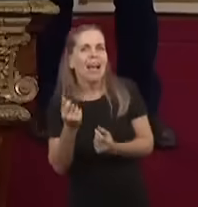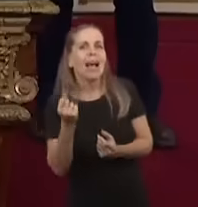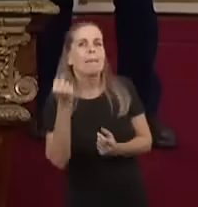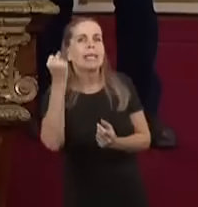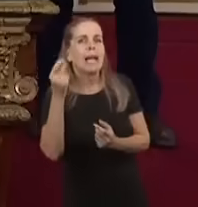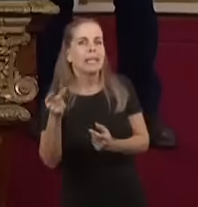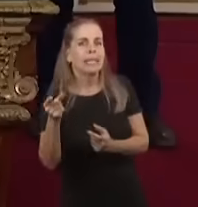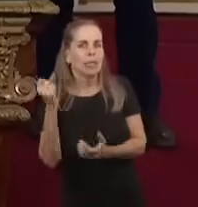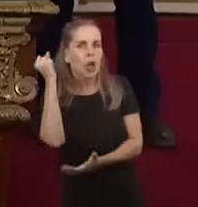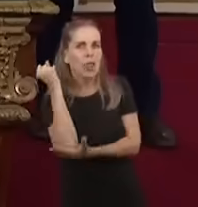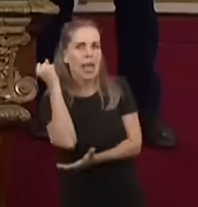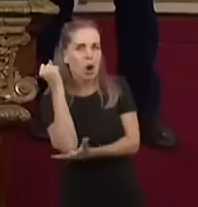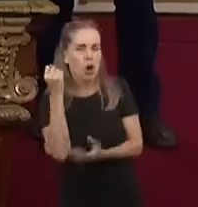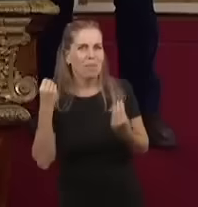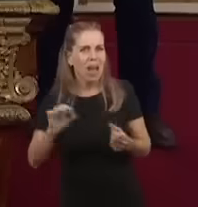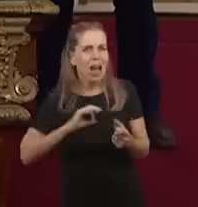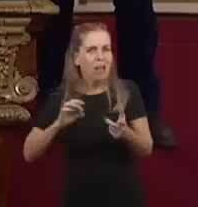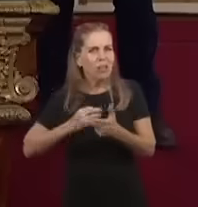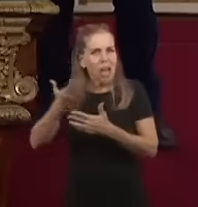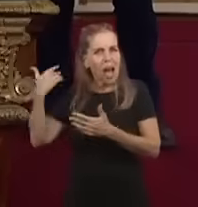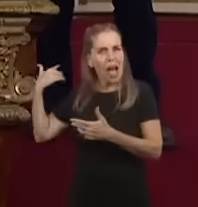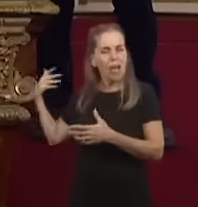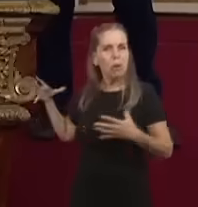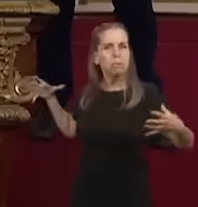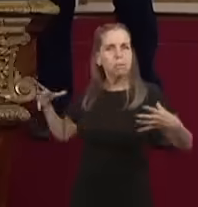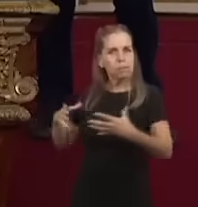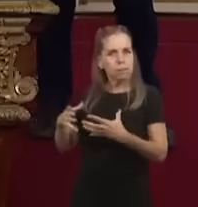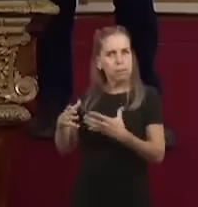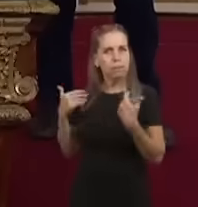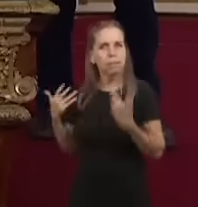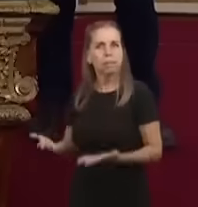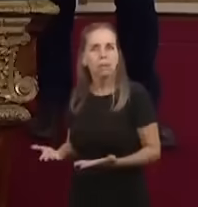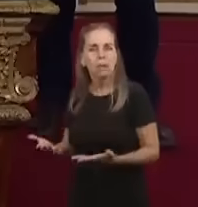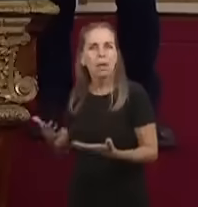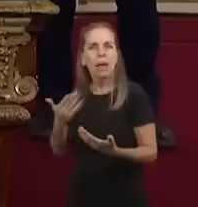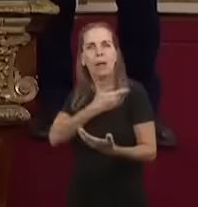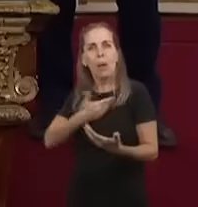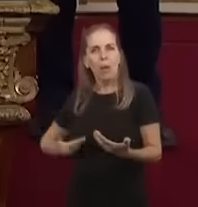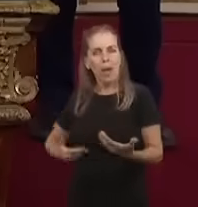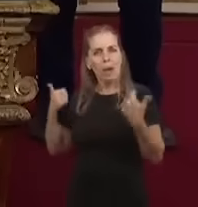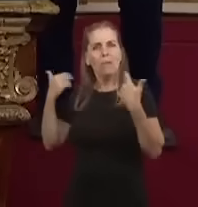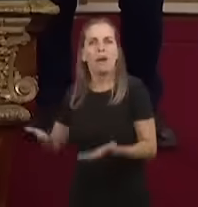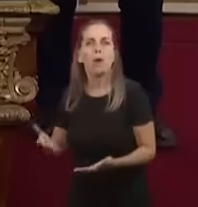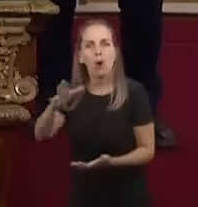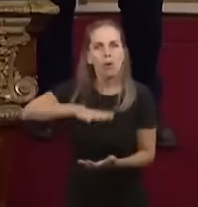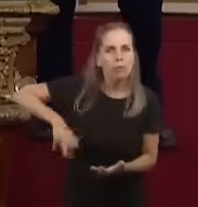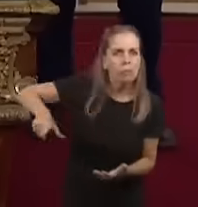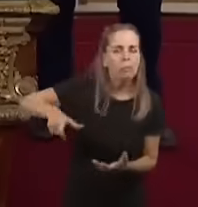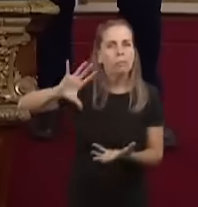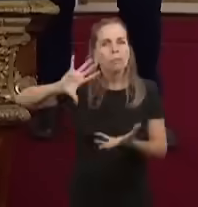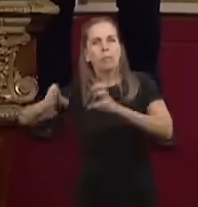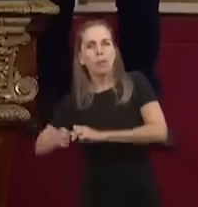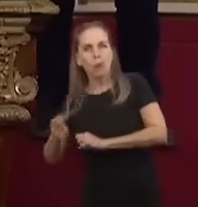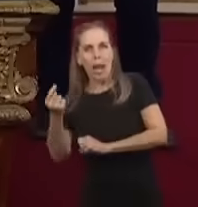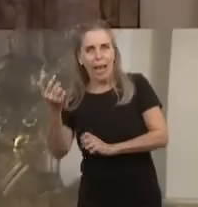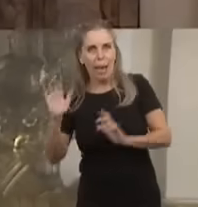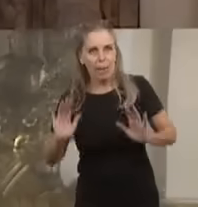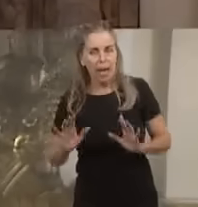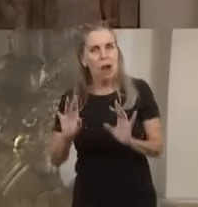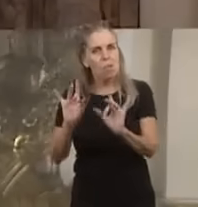economía fruto de 20 años de un populismo empecinado en destruir al capital genera oportunidades de inversión de muy alto